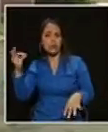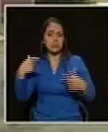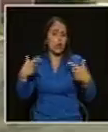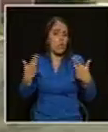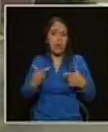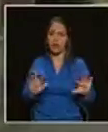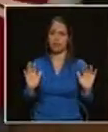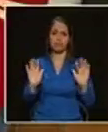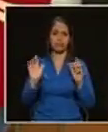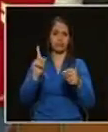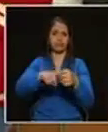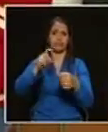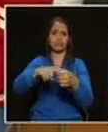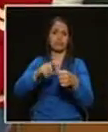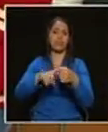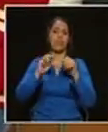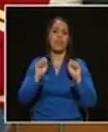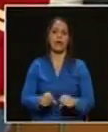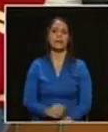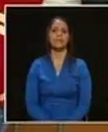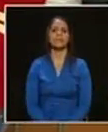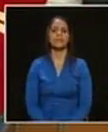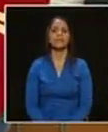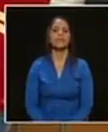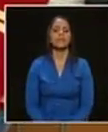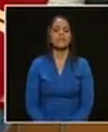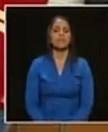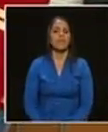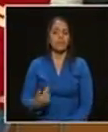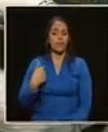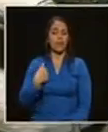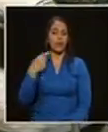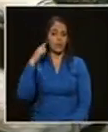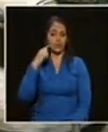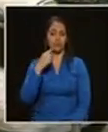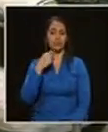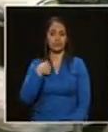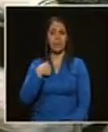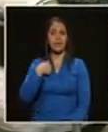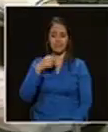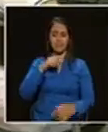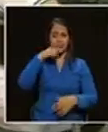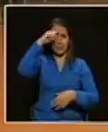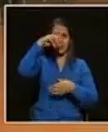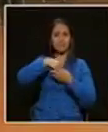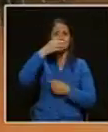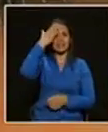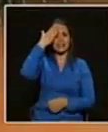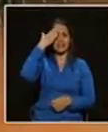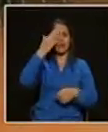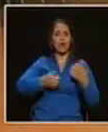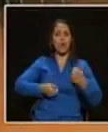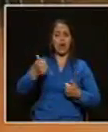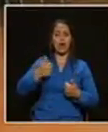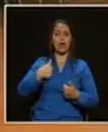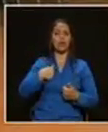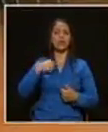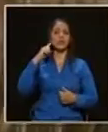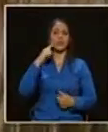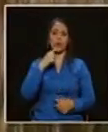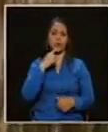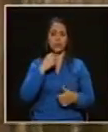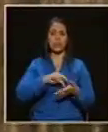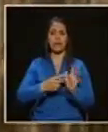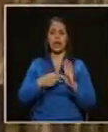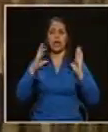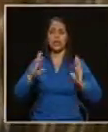discapacidad o enfermedades. Entendemos que las personas sordas son ciudadanos, como cualquier otro ciudadano, no son de segunda clase o de tercera o de